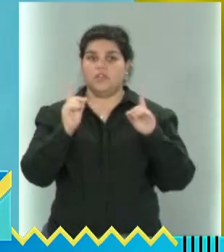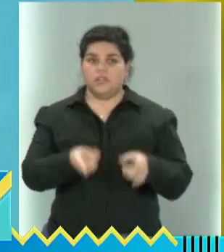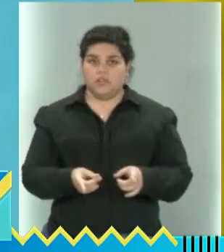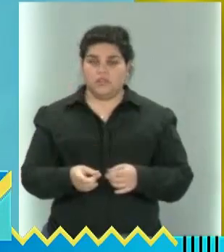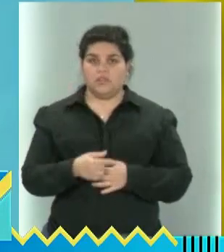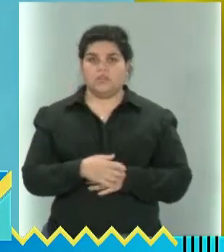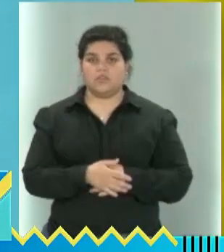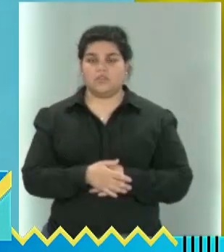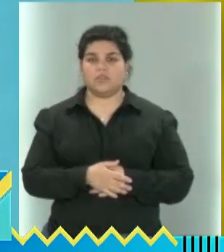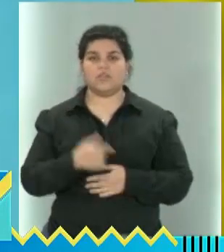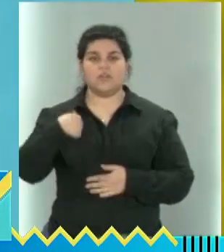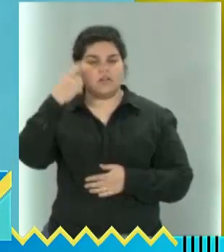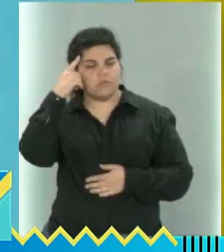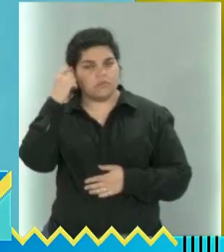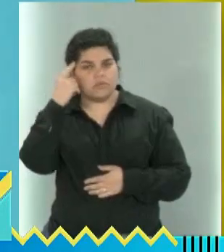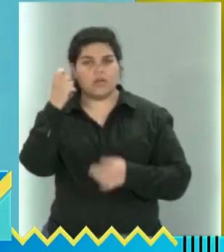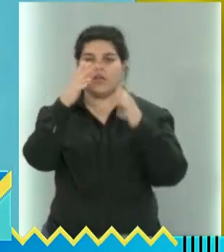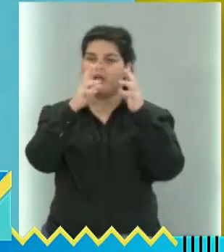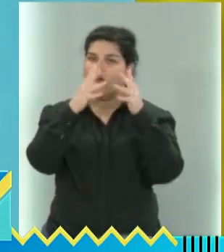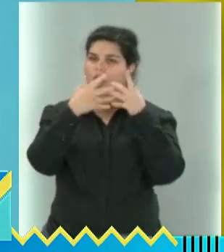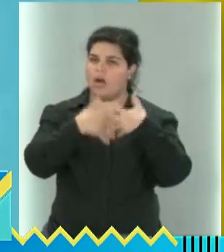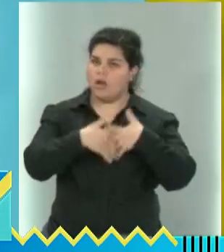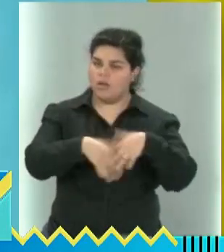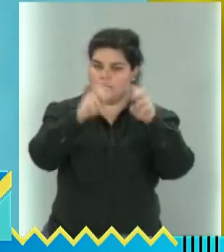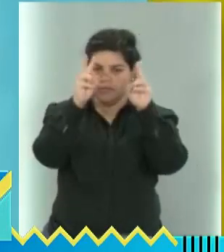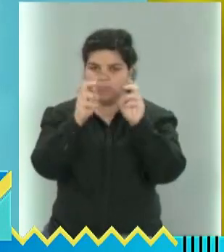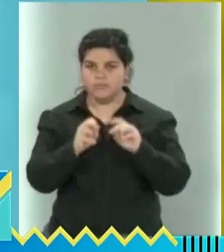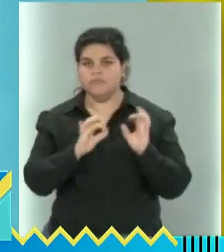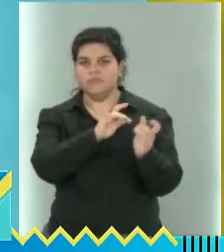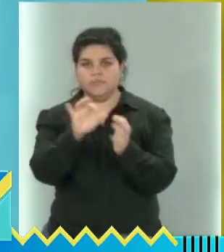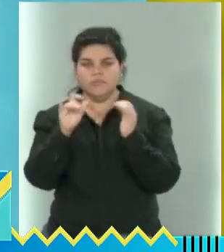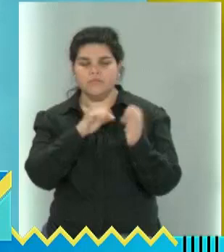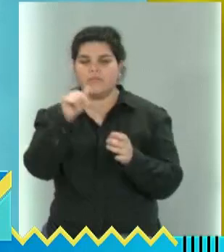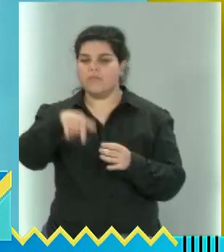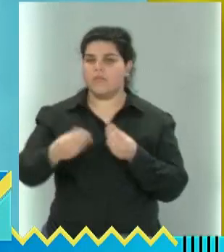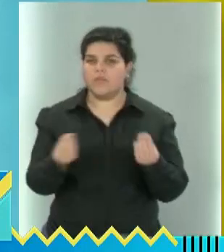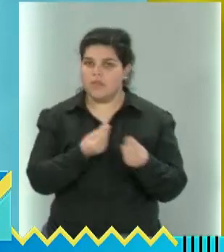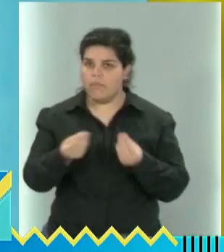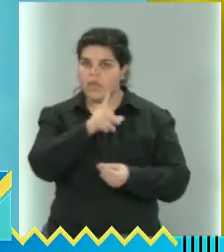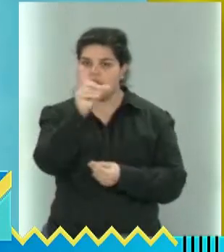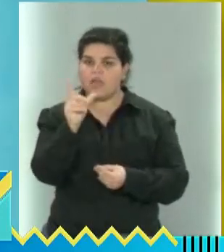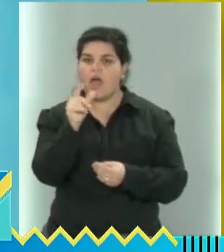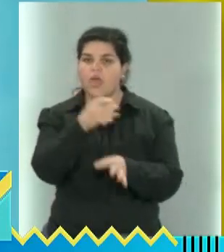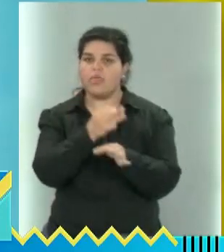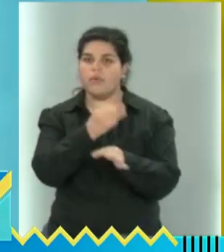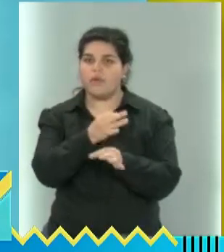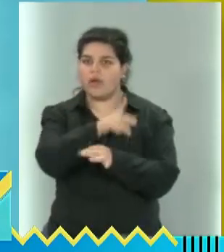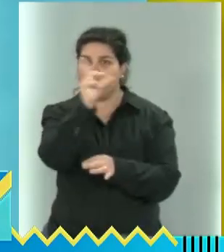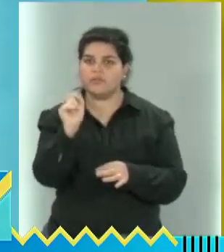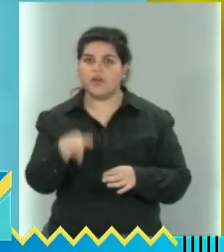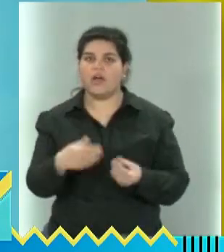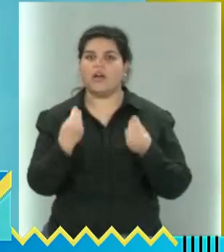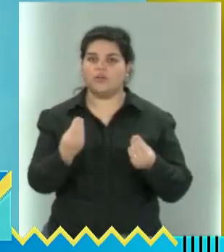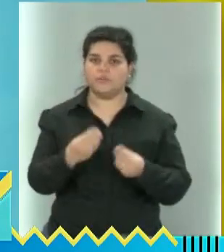gusto de poder analizar, de poder debatir qué pasa con la educación hoy en nuestro país. Y lo vamos a hacer con dos invitados que en este caso son